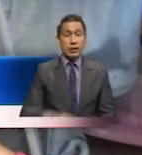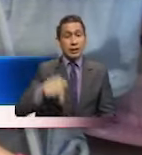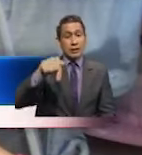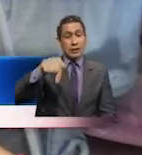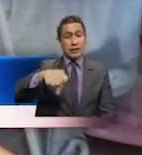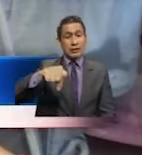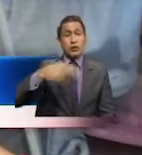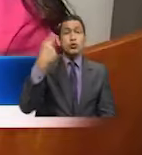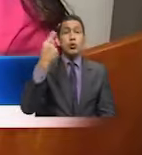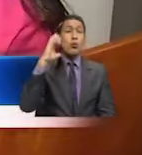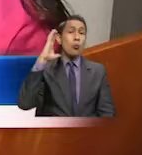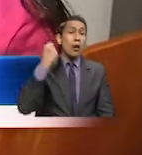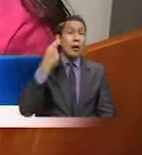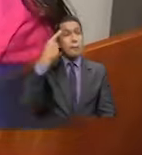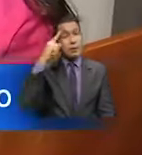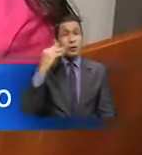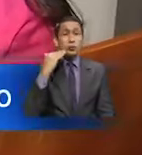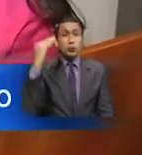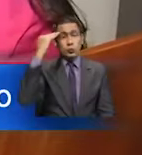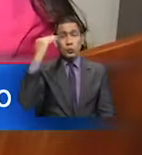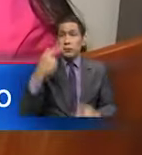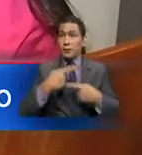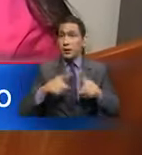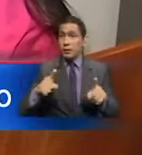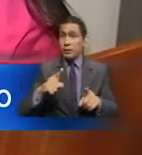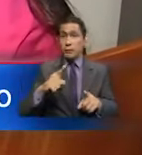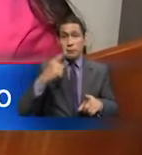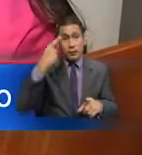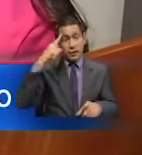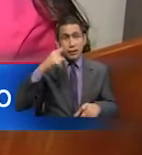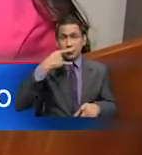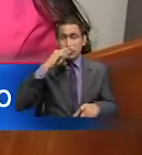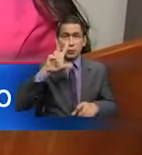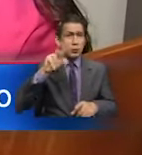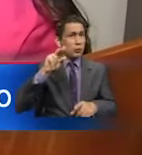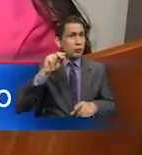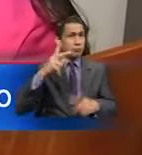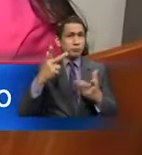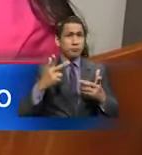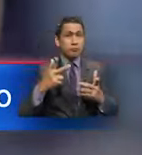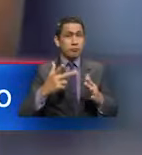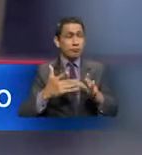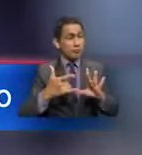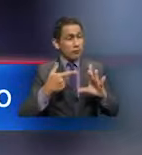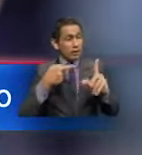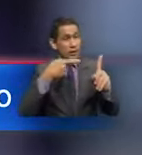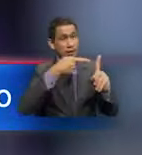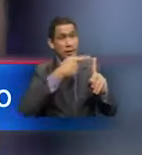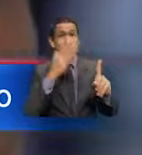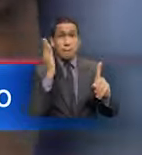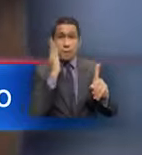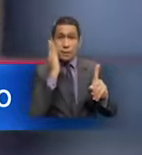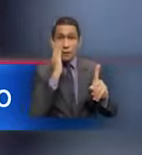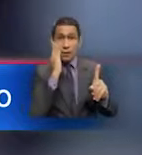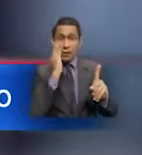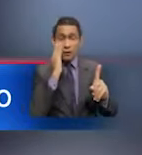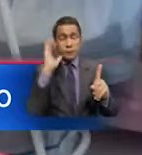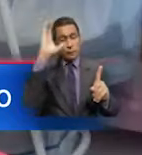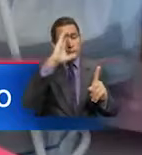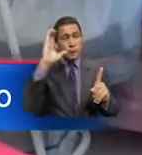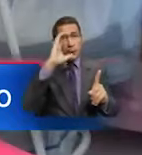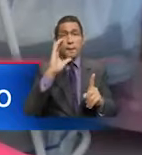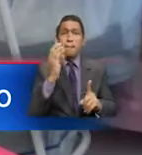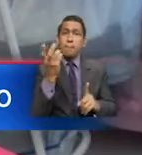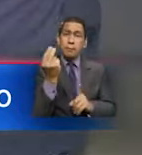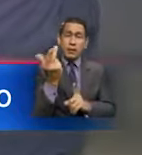pero de pediátrico no. Ella diariamente lucha por la vida de su pequeña. Ha hecho hasta lo imposible para conseguir esta derivación.